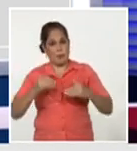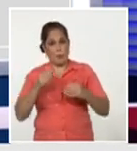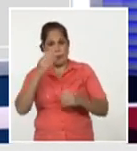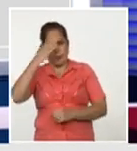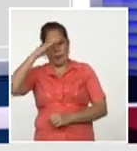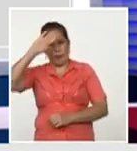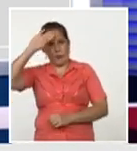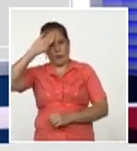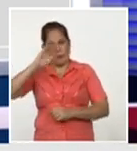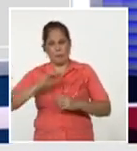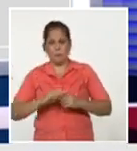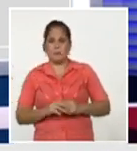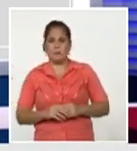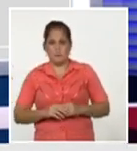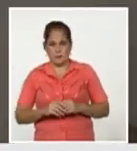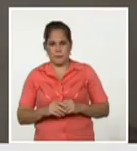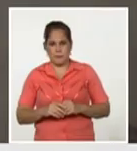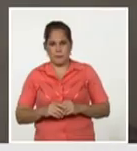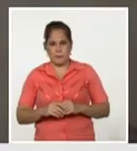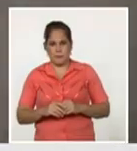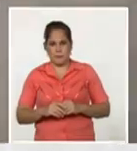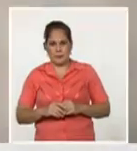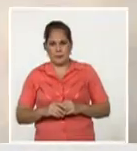por la salud de su población muy buenos días